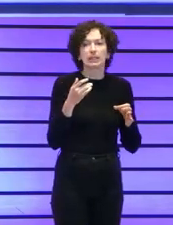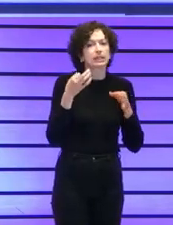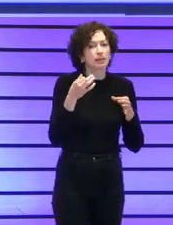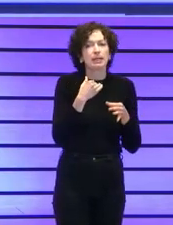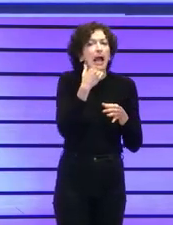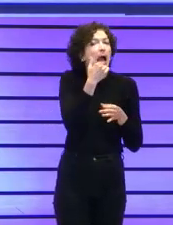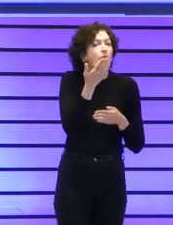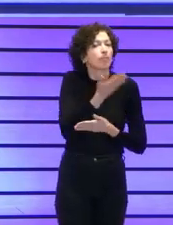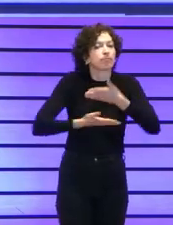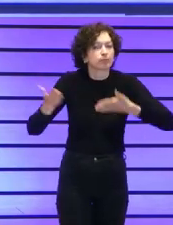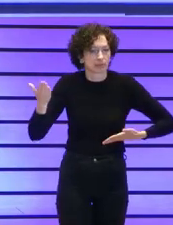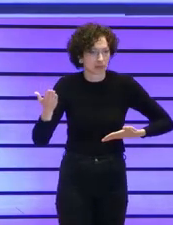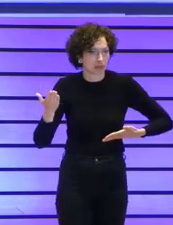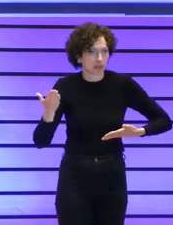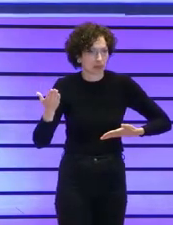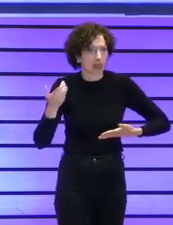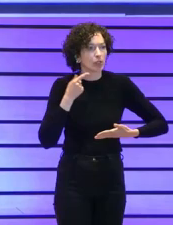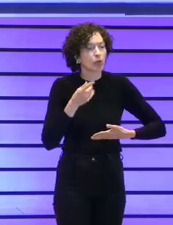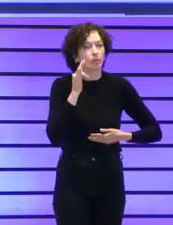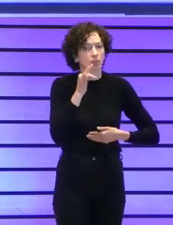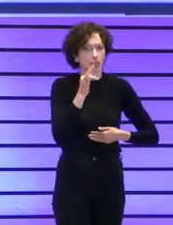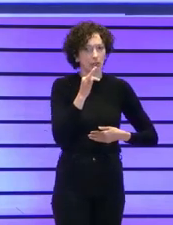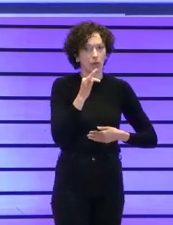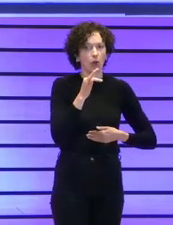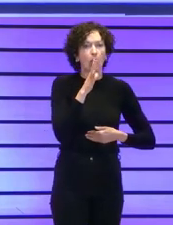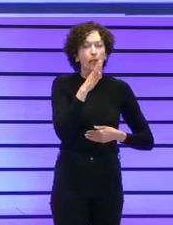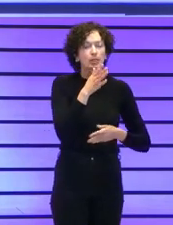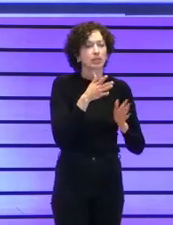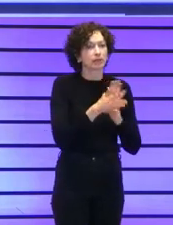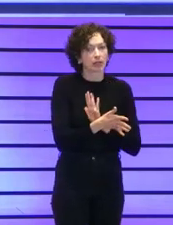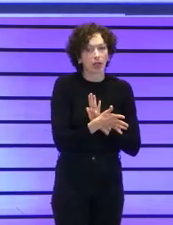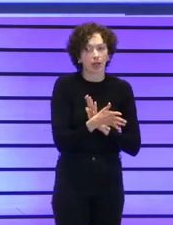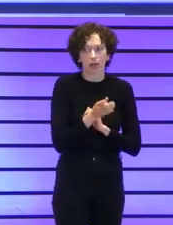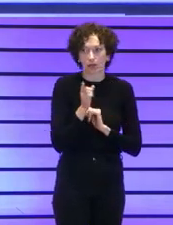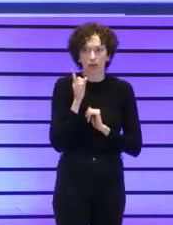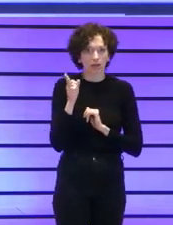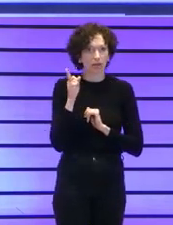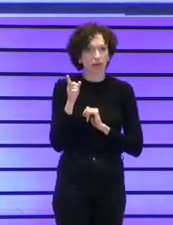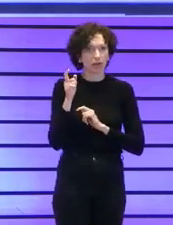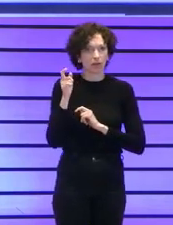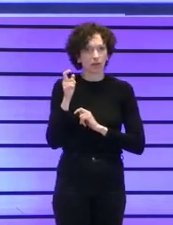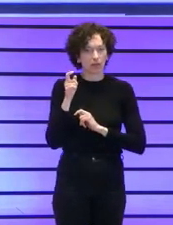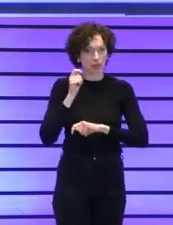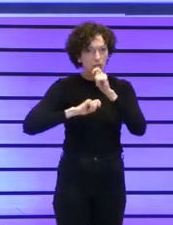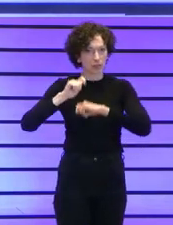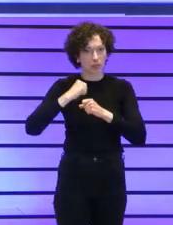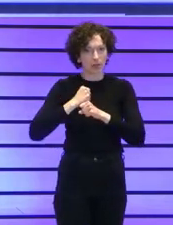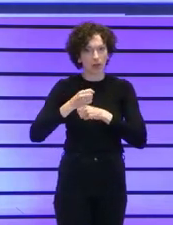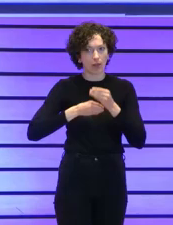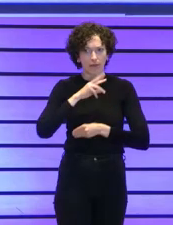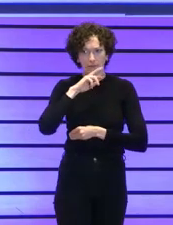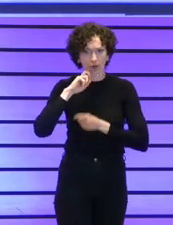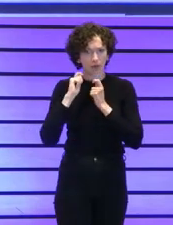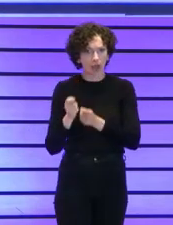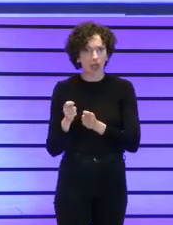retorno. Y yo creo que eso es bueno. Yo creo que eso es bueno porque pone en valor el trabajo que se hace desde el sector social. Es decir, no